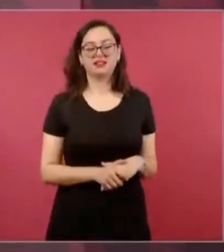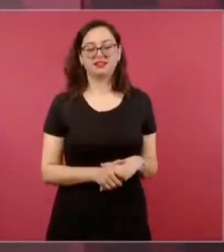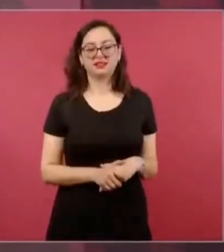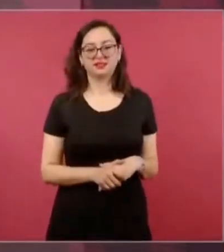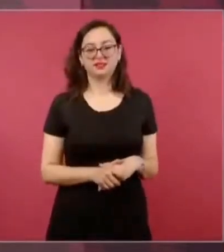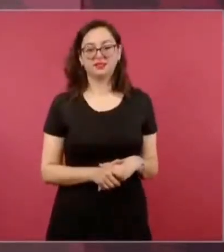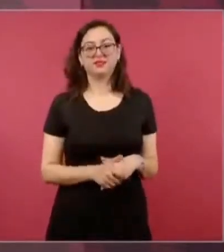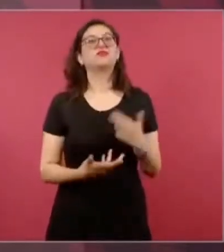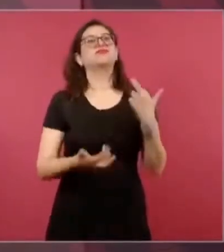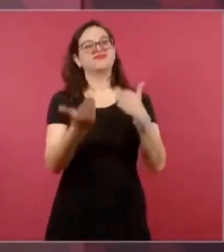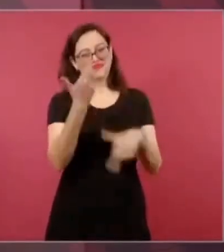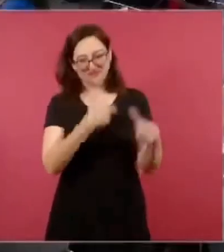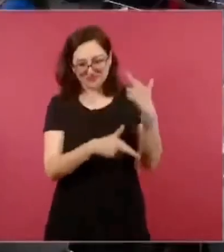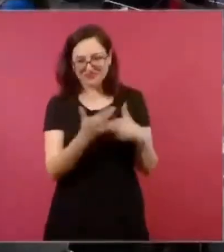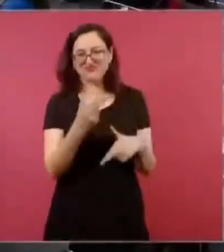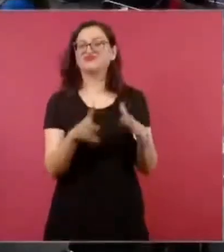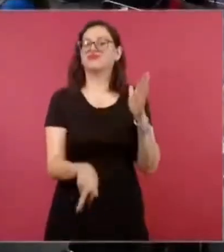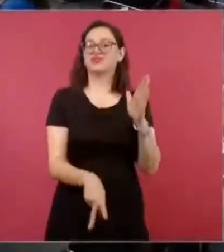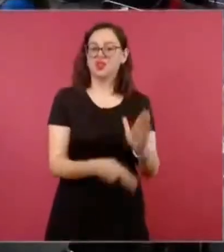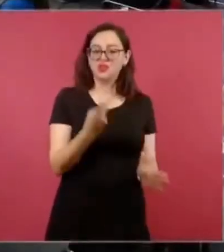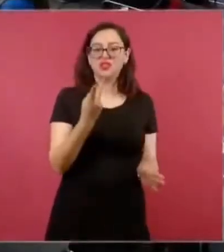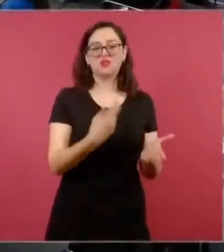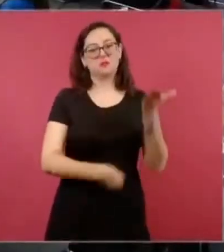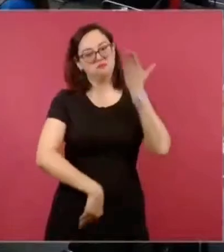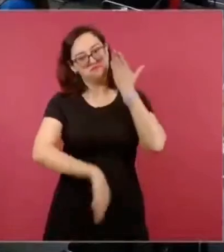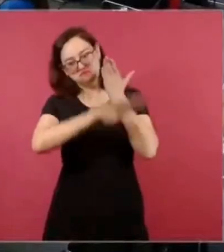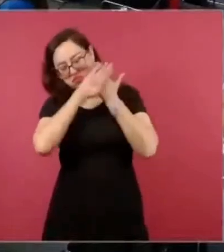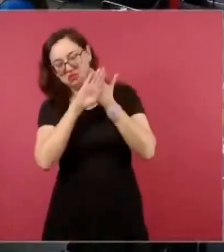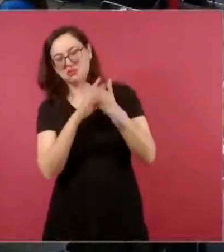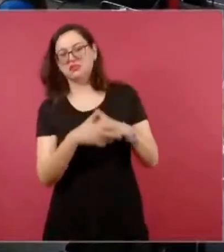Y volvió a regresar para calumniarme.